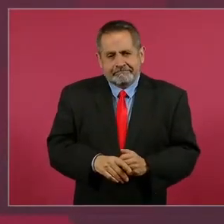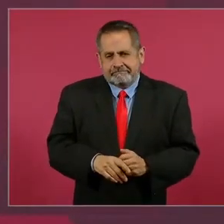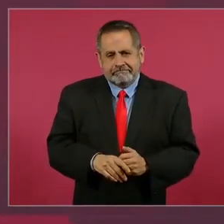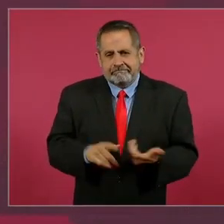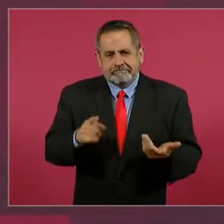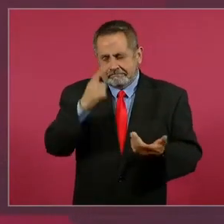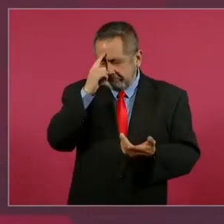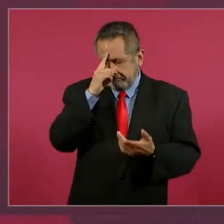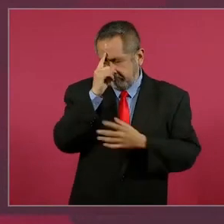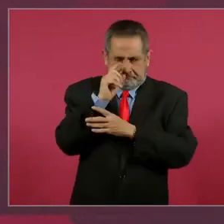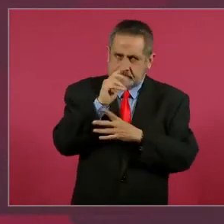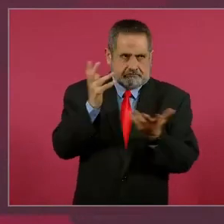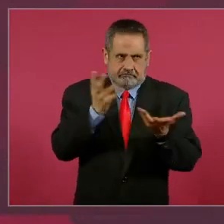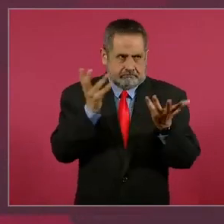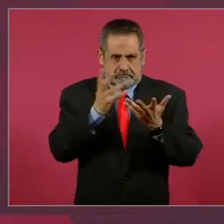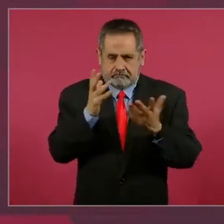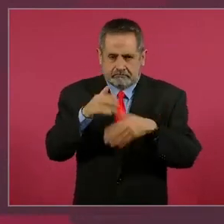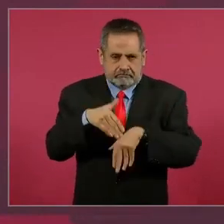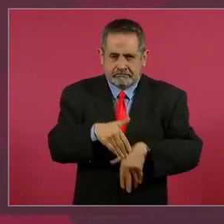atolondra.